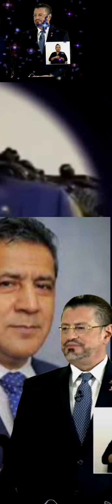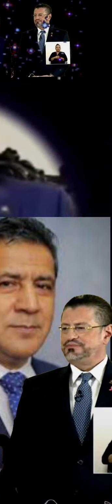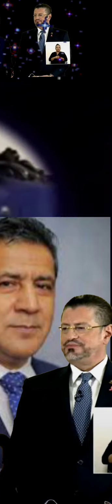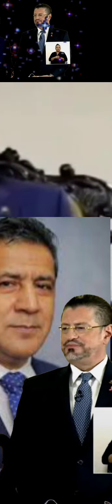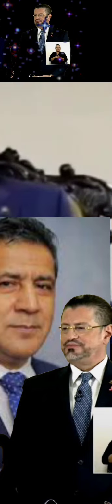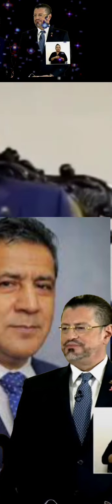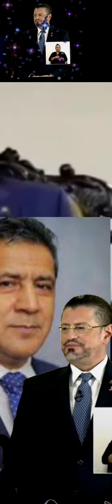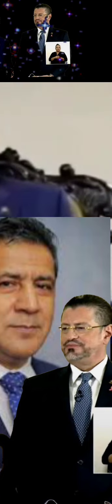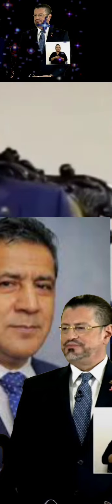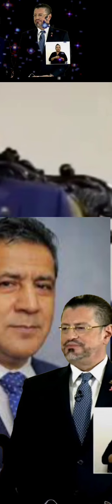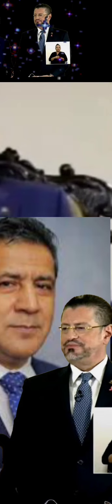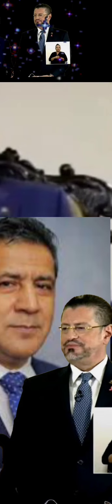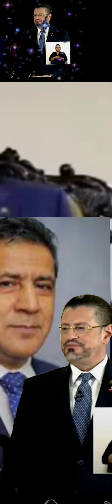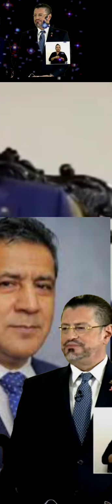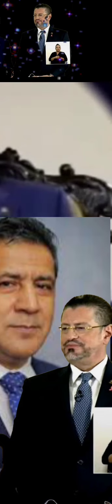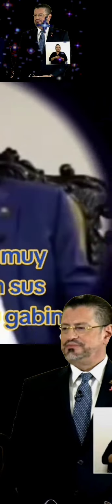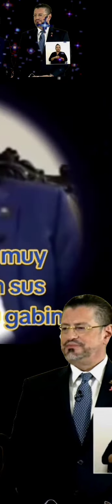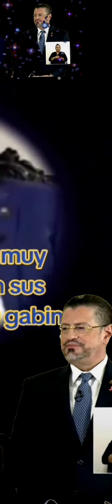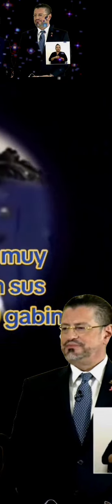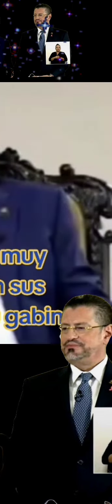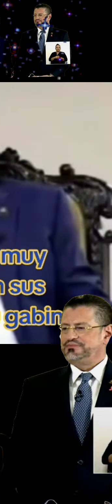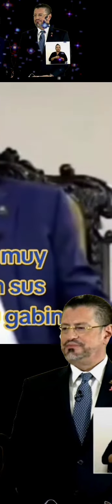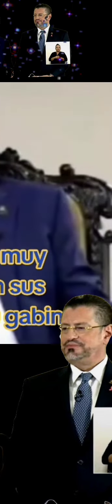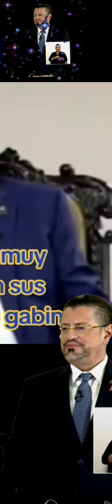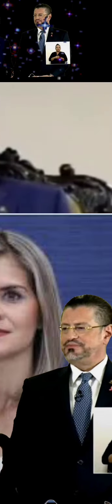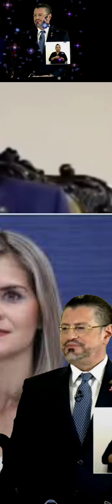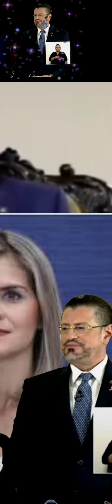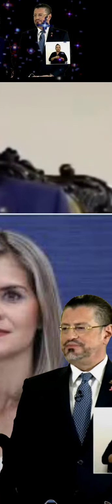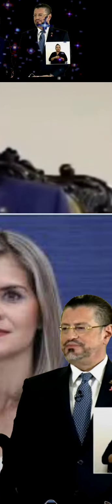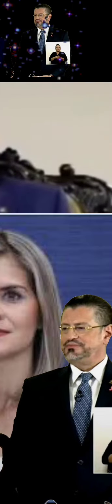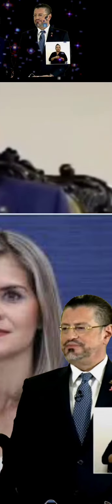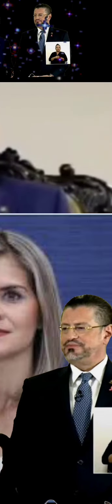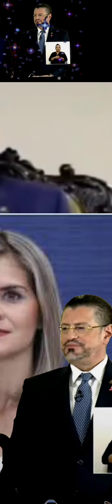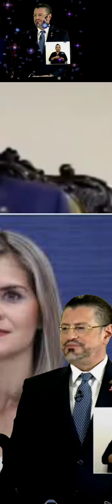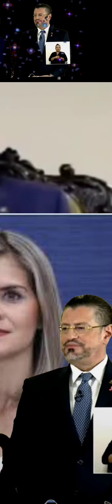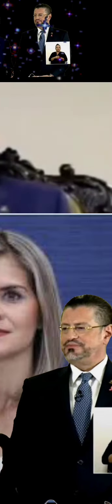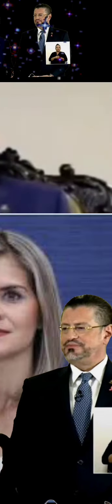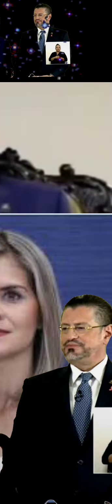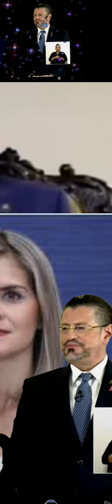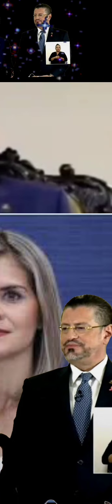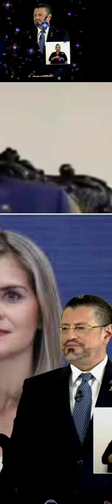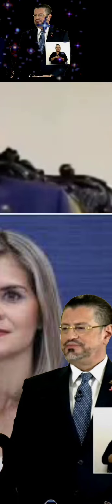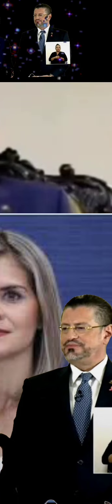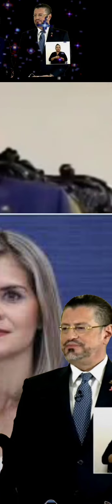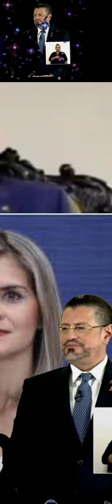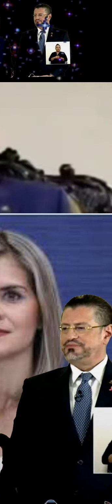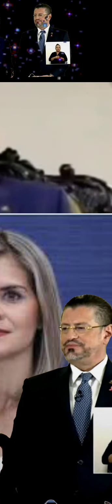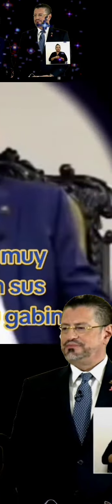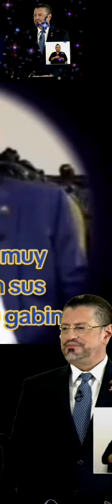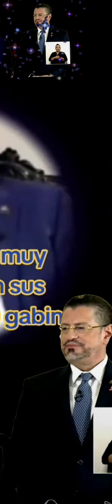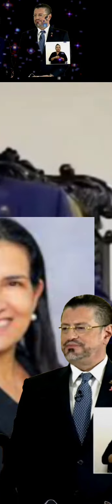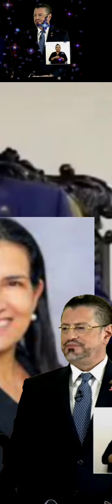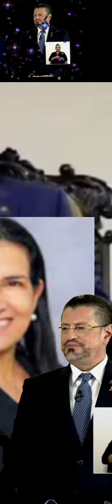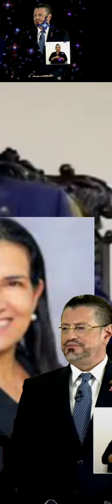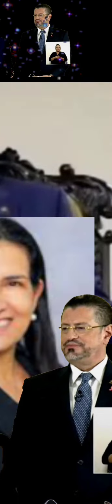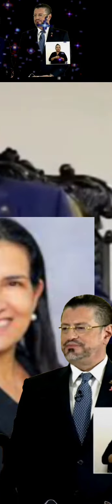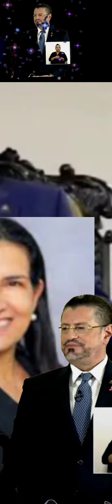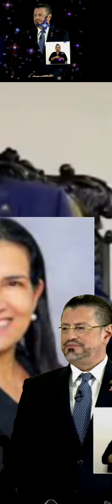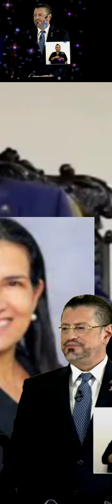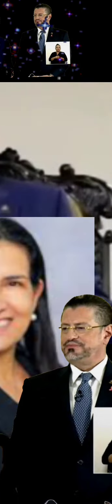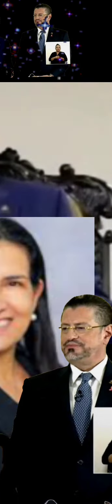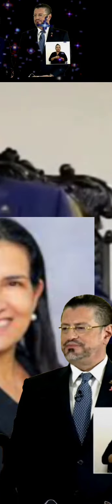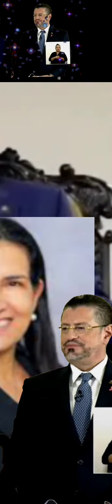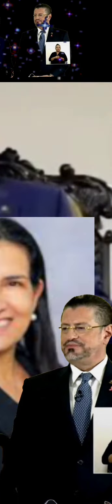ministra de planificación como la que no veíamos desde que se fundó Medplan, a una presidenta ejecutiva de la